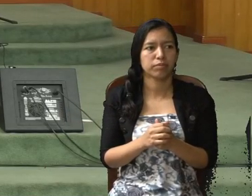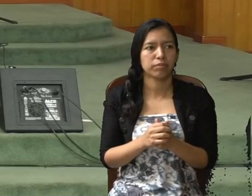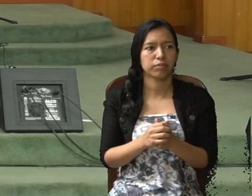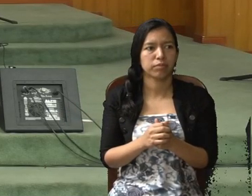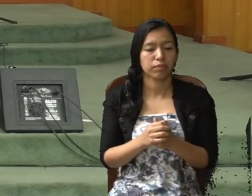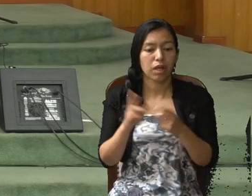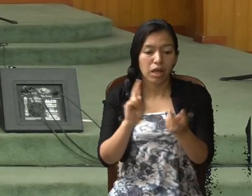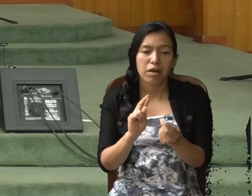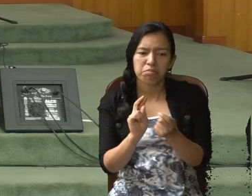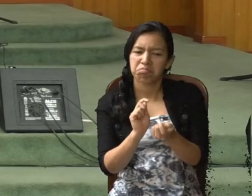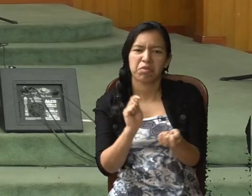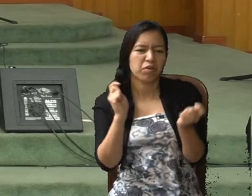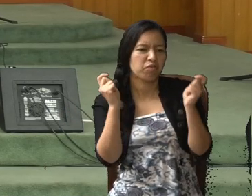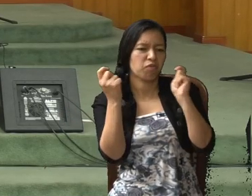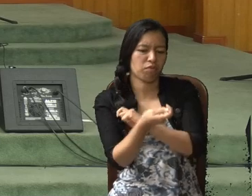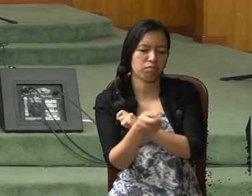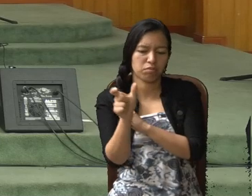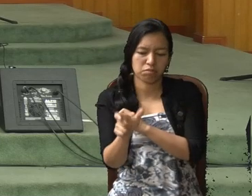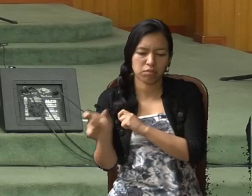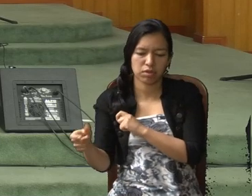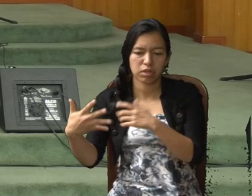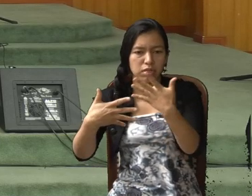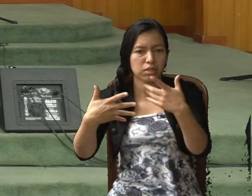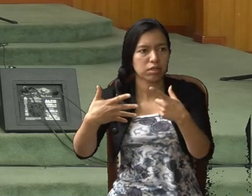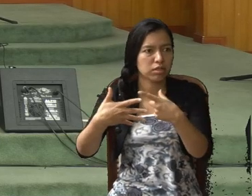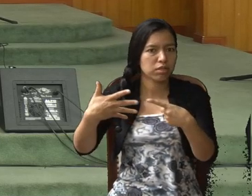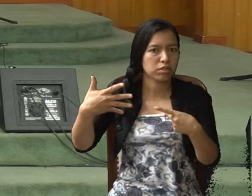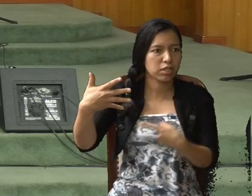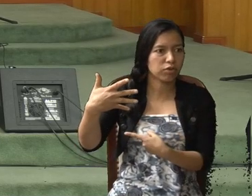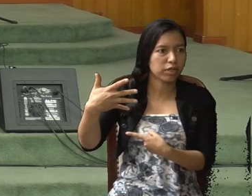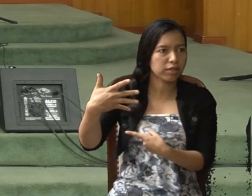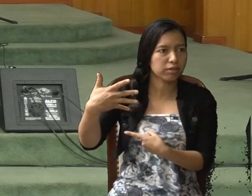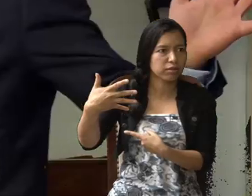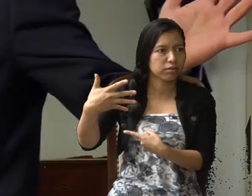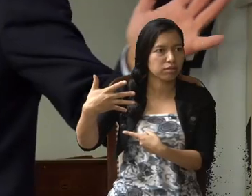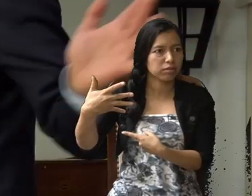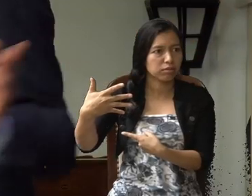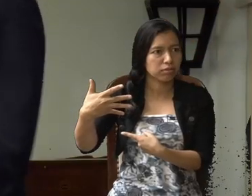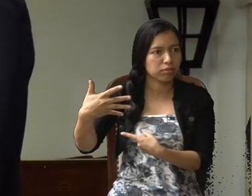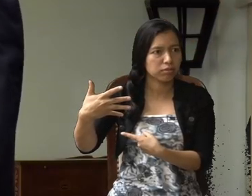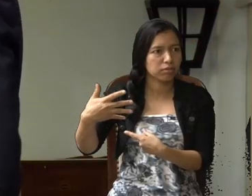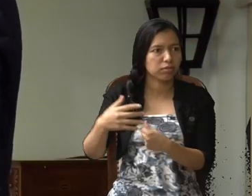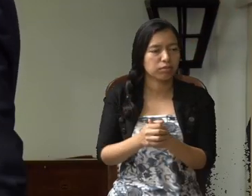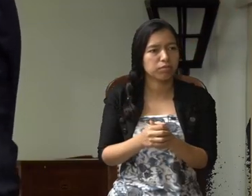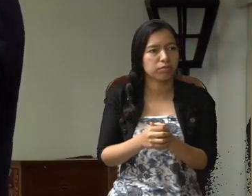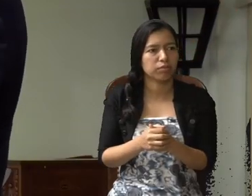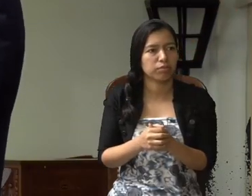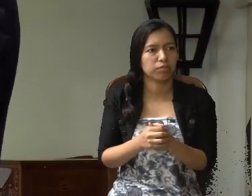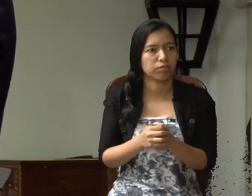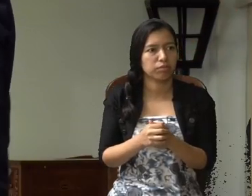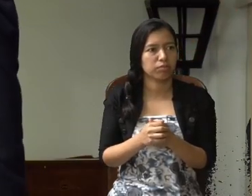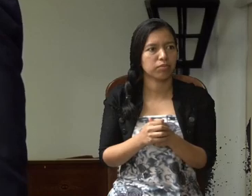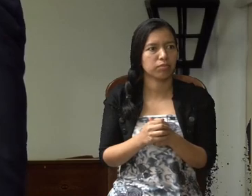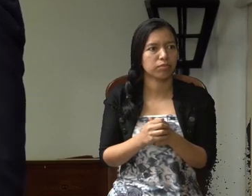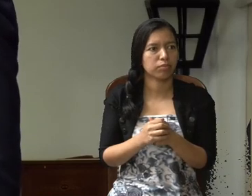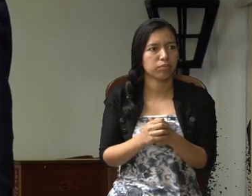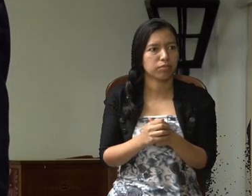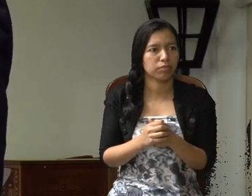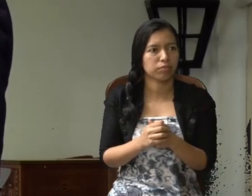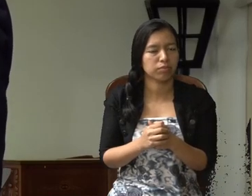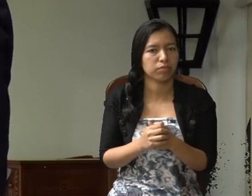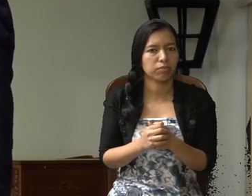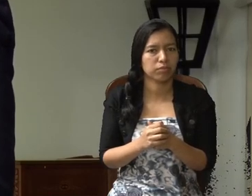la reforma protestante, hay 5 solas. Y la recordamos acá hace un año o 2 años que estábamos celebrando el cumpleaños